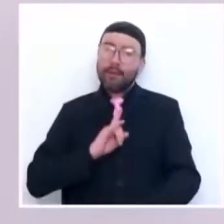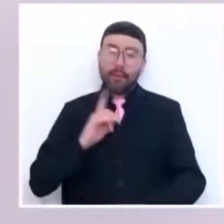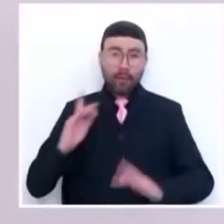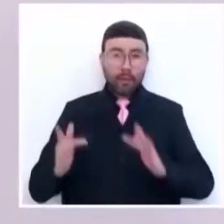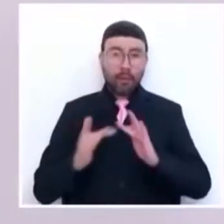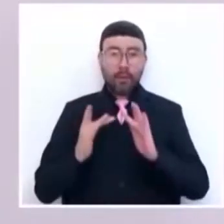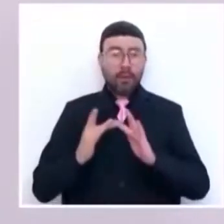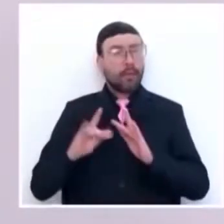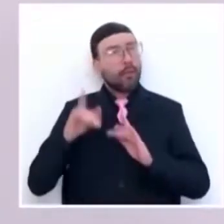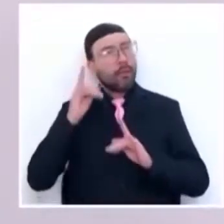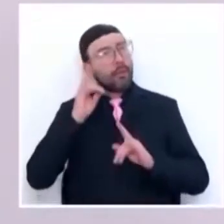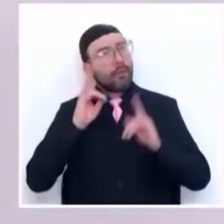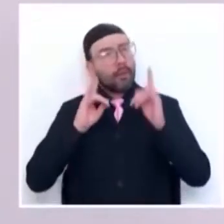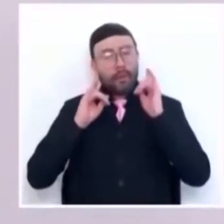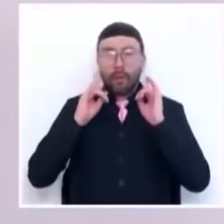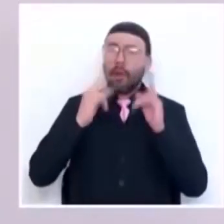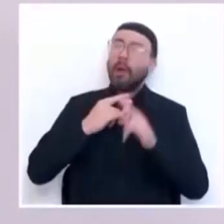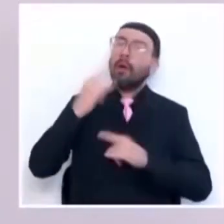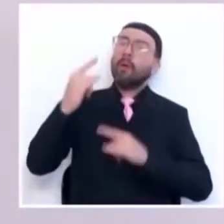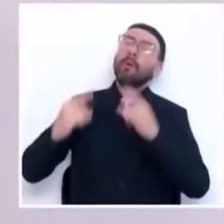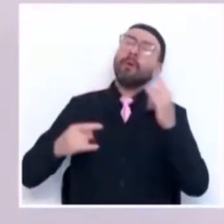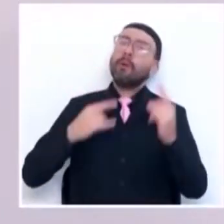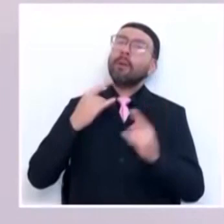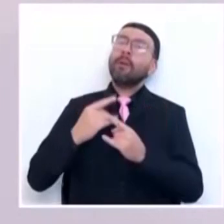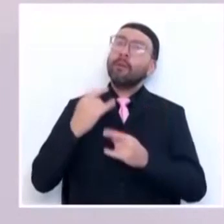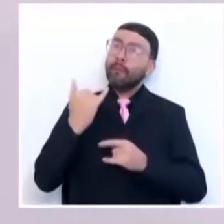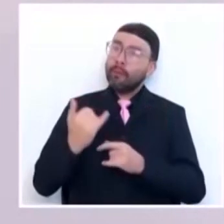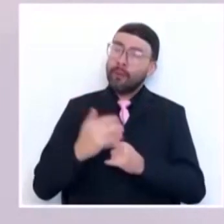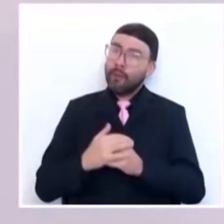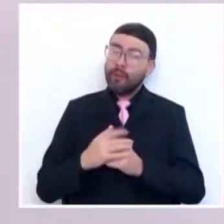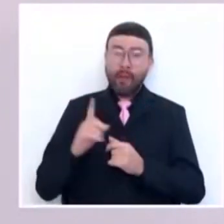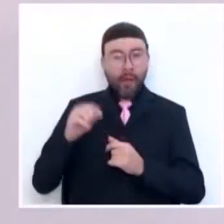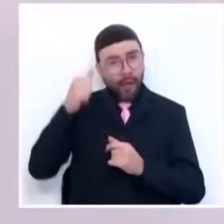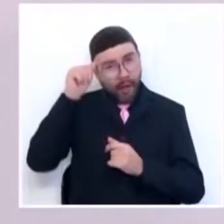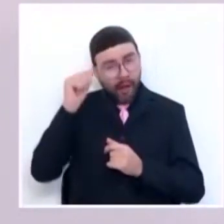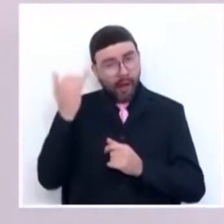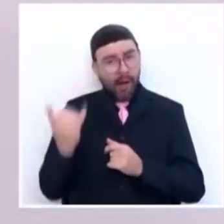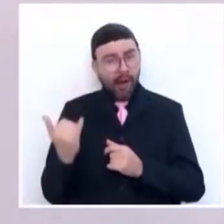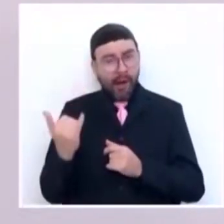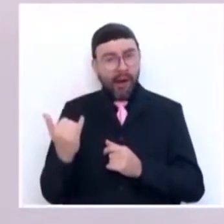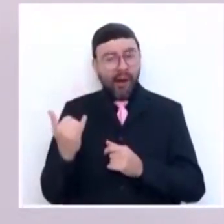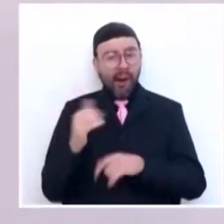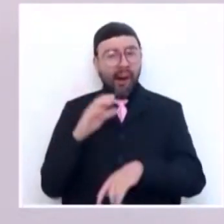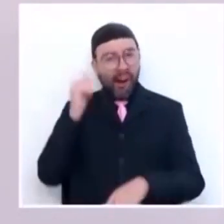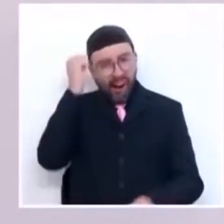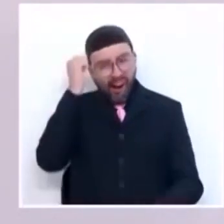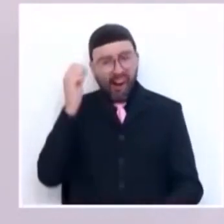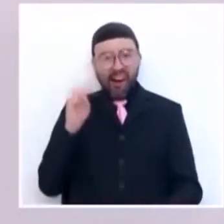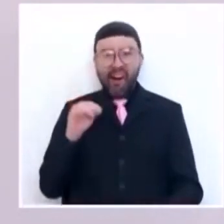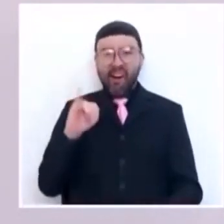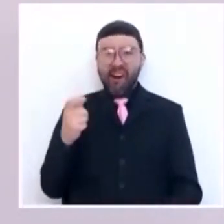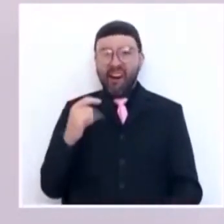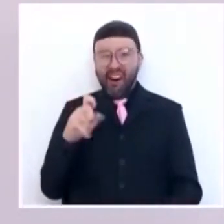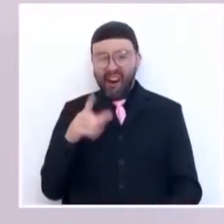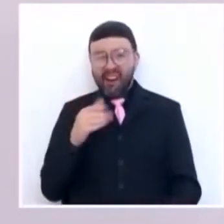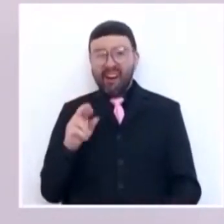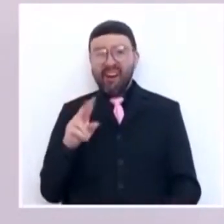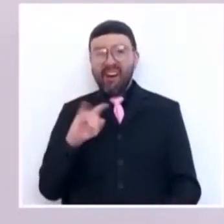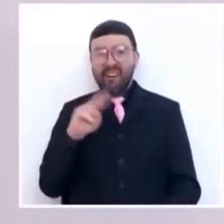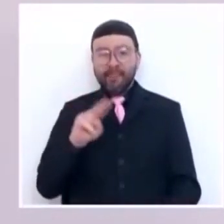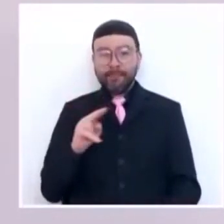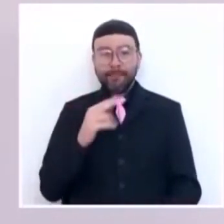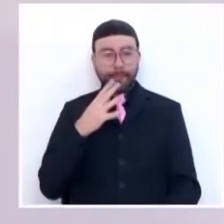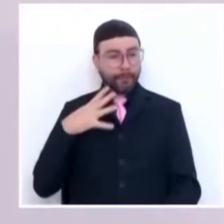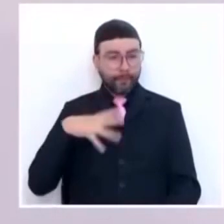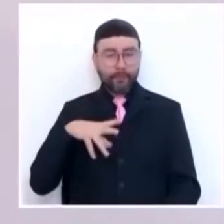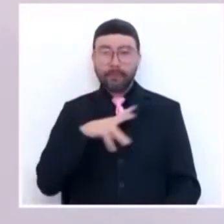los sonidos del universo. Y recordando al maestro Miguel Ruiz, que todos somos toltecas,